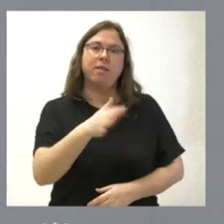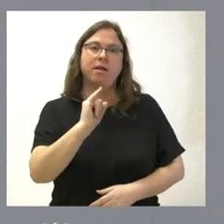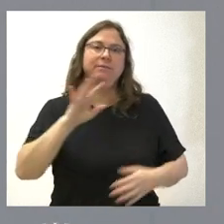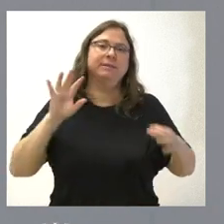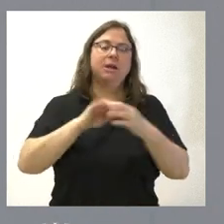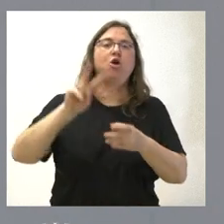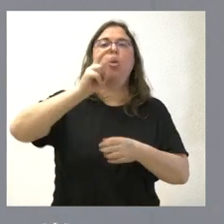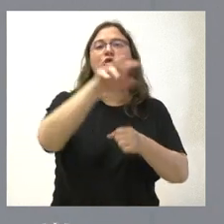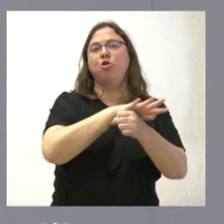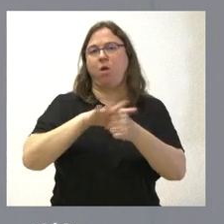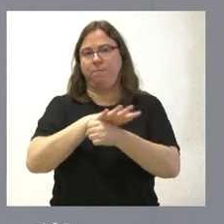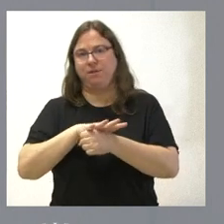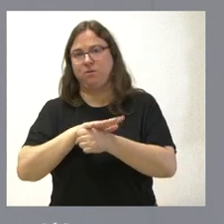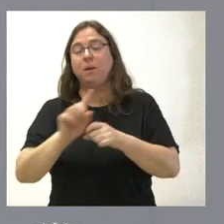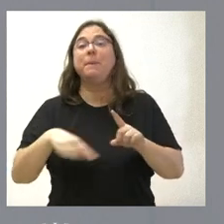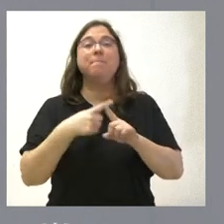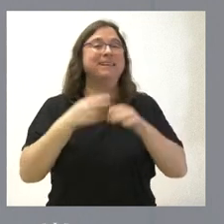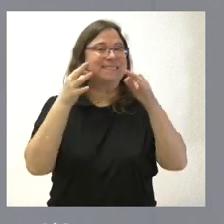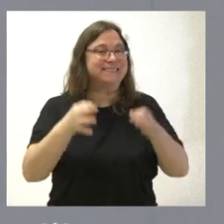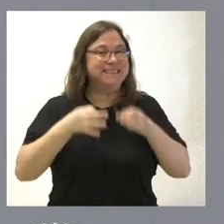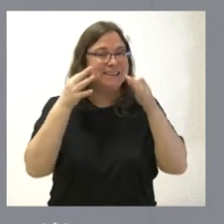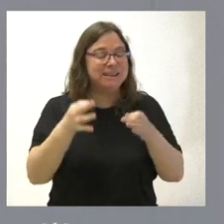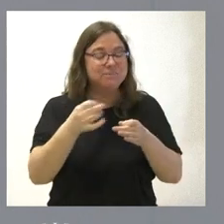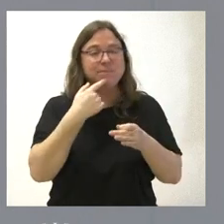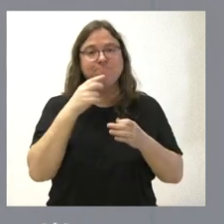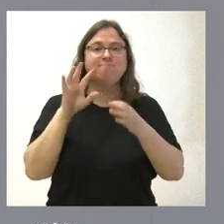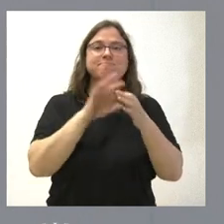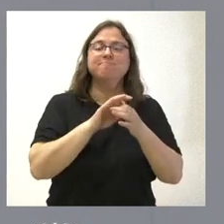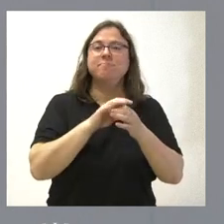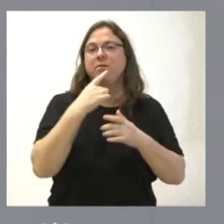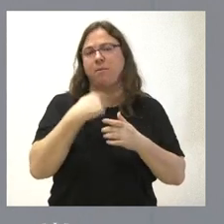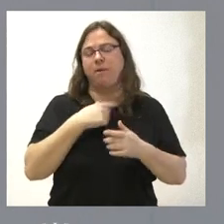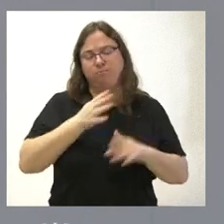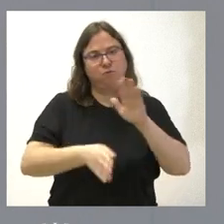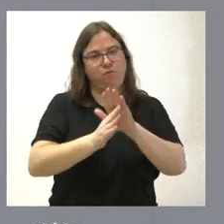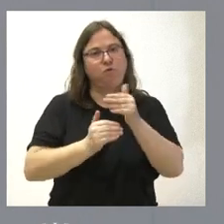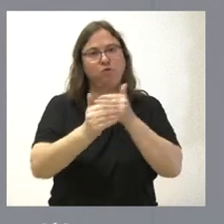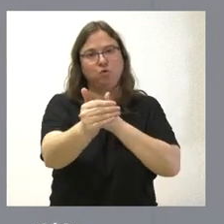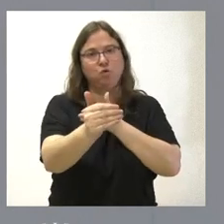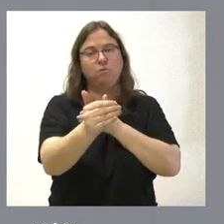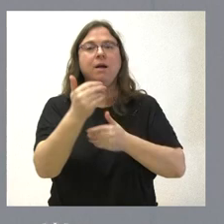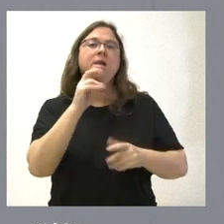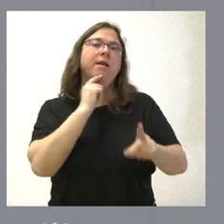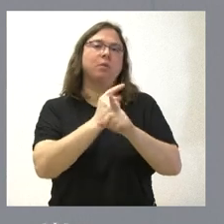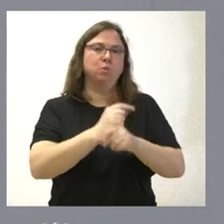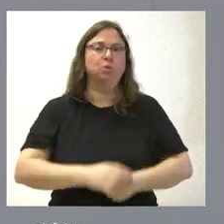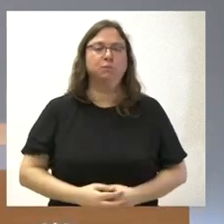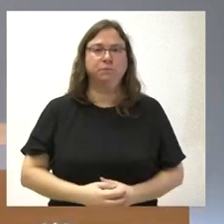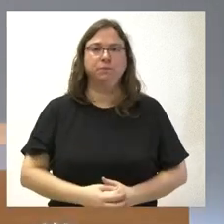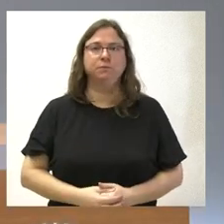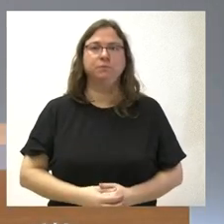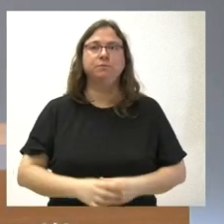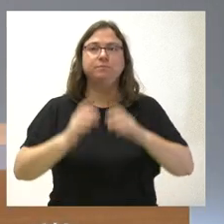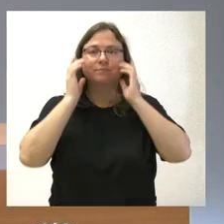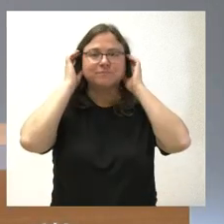otros ámbitos otas comunidades autónomas y siempre Esto fue lo que nos movió en este aspecto y es lo que nos tiene que mover En el futuro en los recursos que podemos plantear